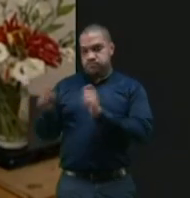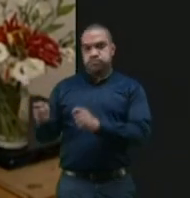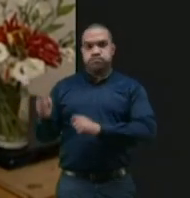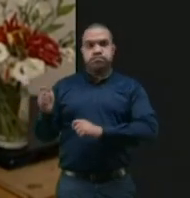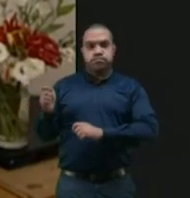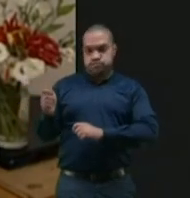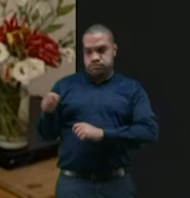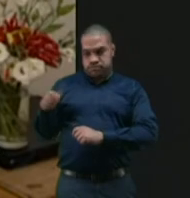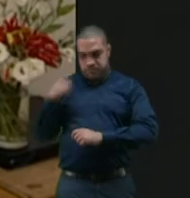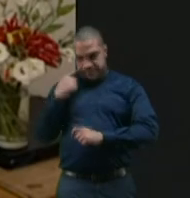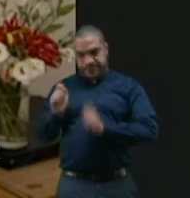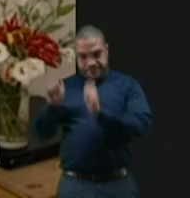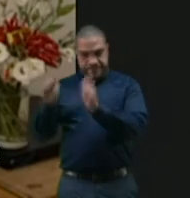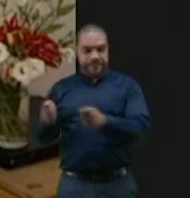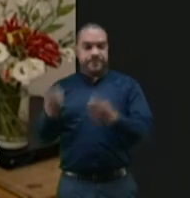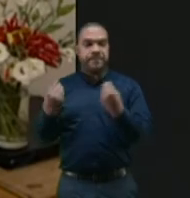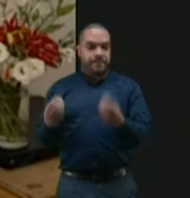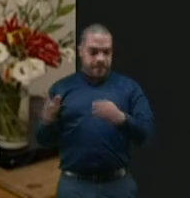la discusión.